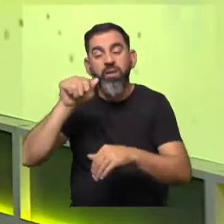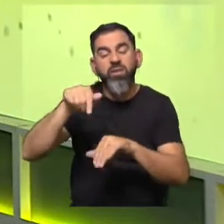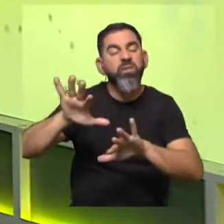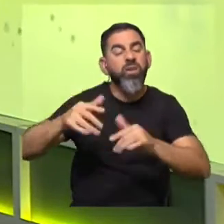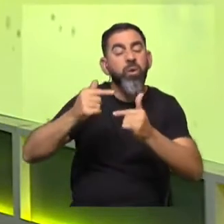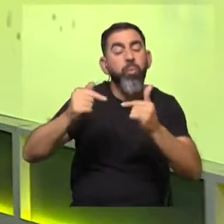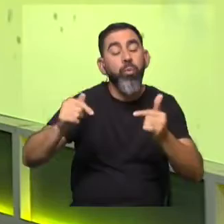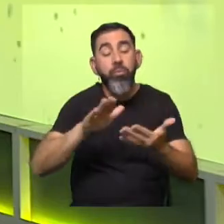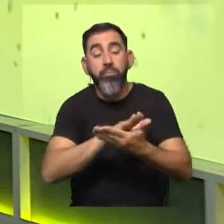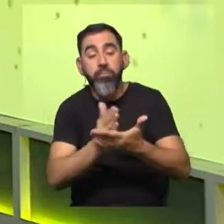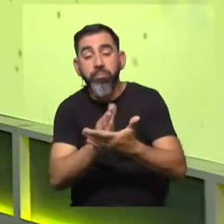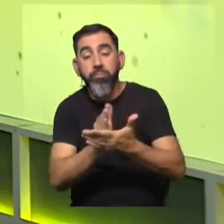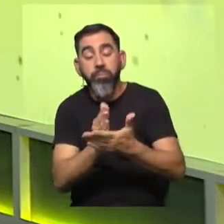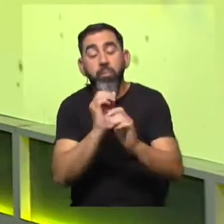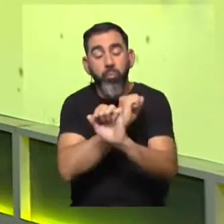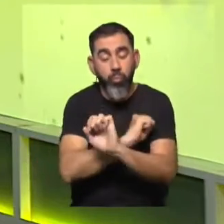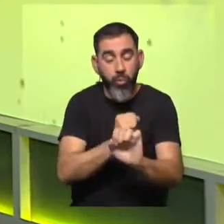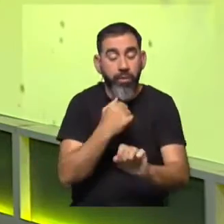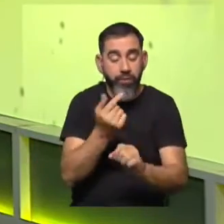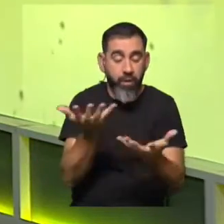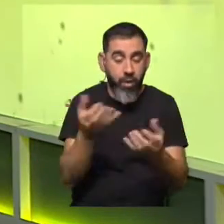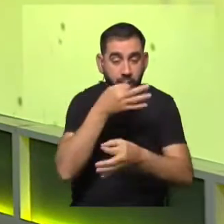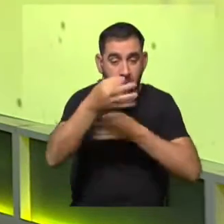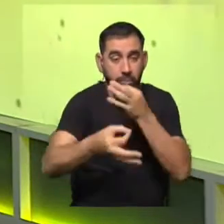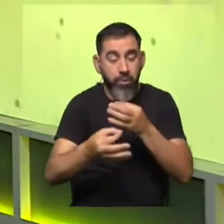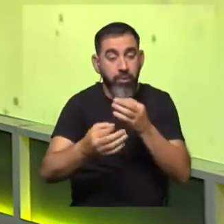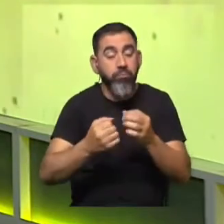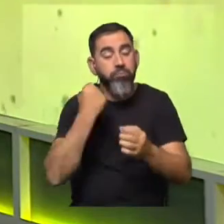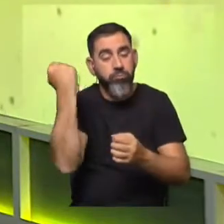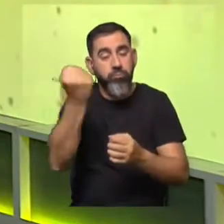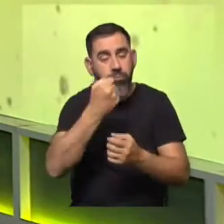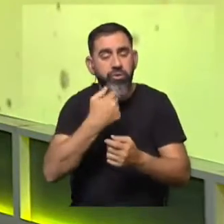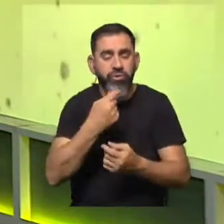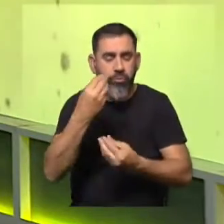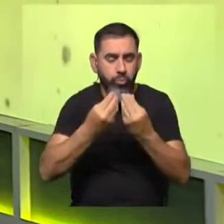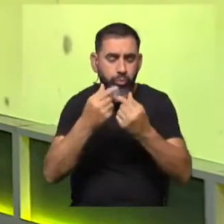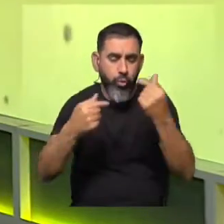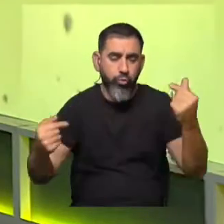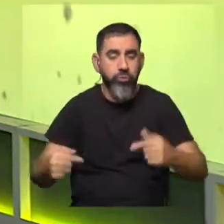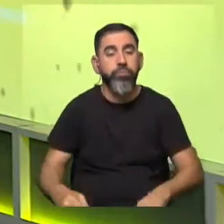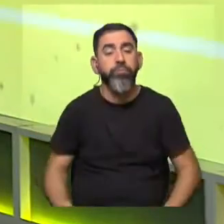producto intermedio que posee, como vamos a ver ahora, un importante número de aplicaciones.